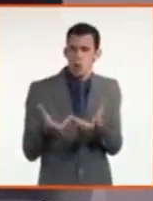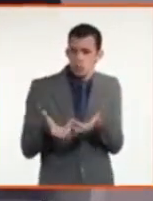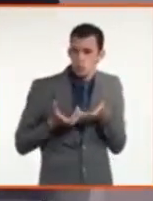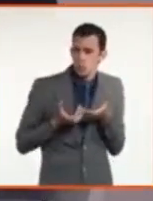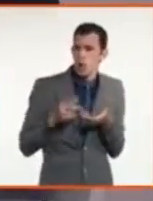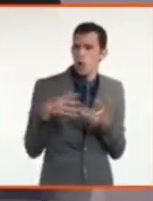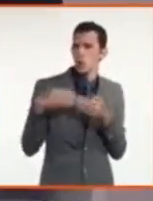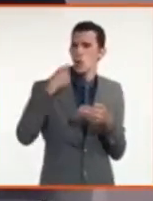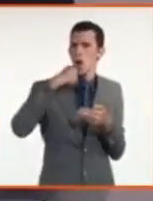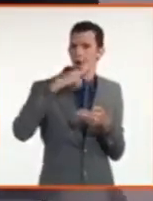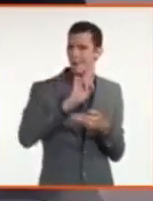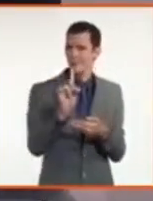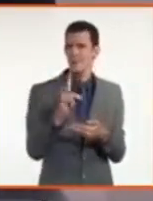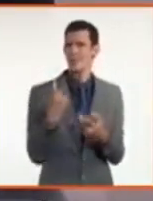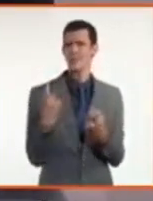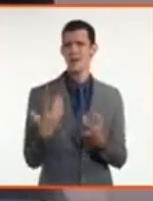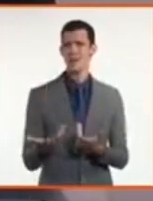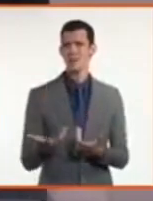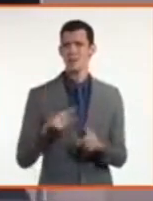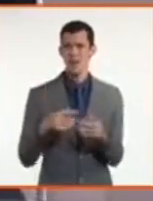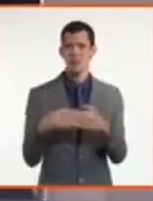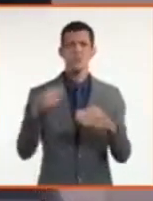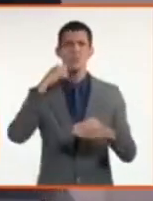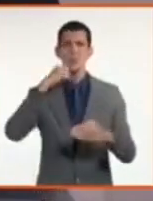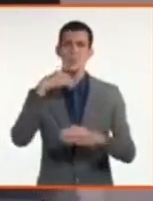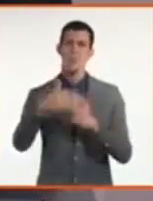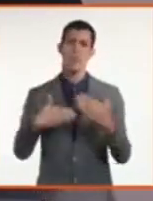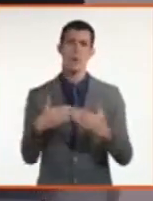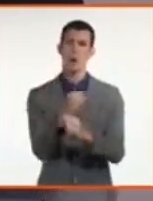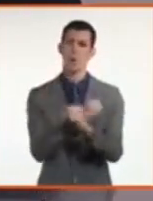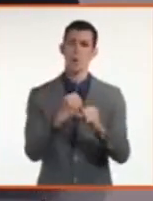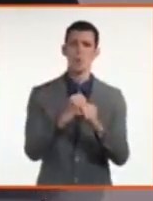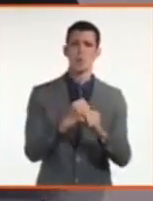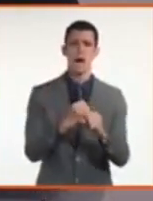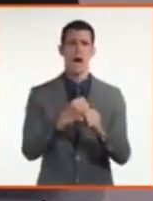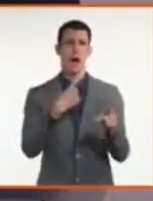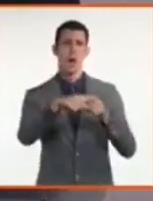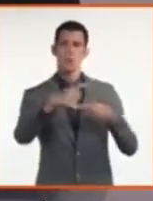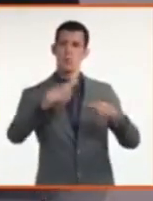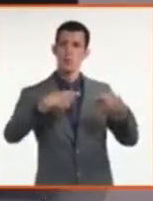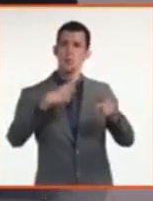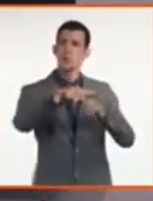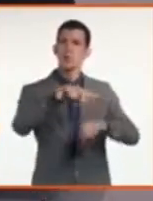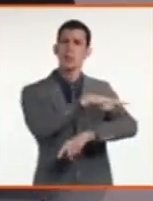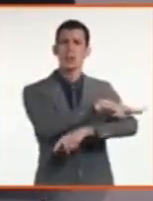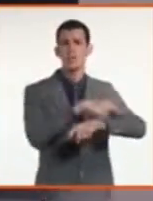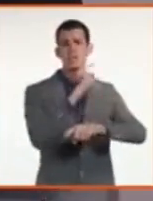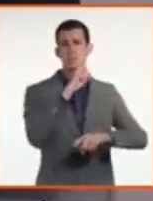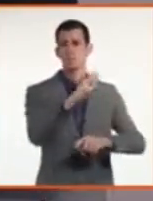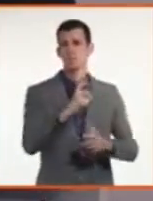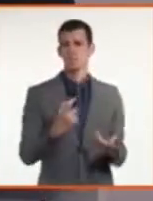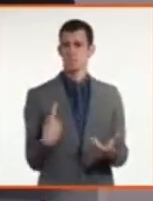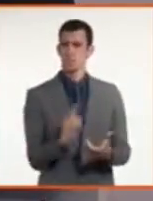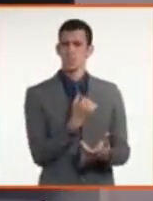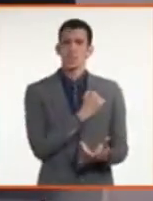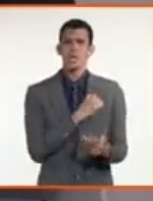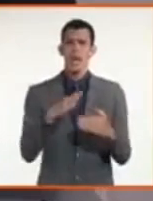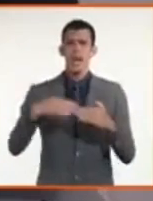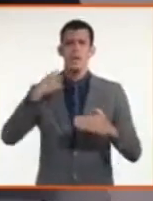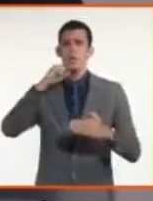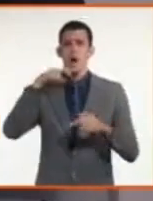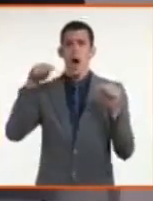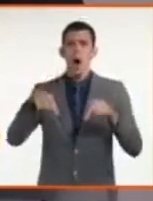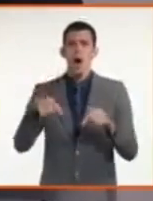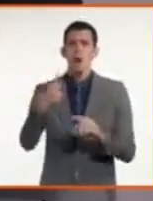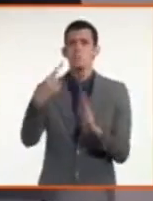reaprovisionar los mercados sea que podamos utilizar para importaciones para poder incrementar los niveles de oferta el dólar en este momento